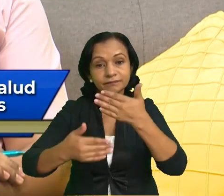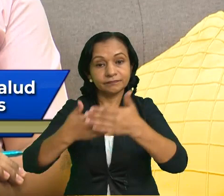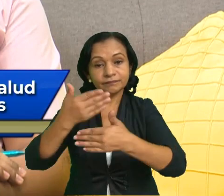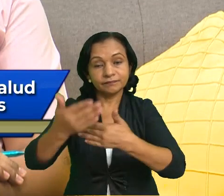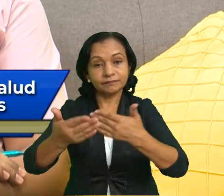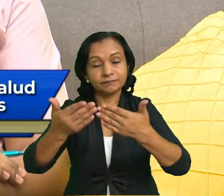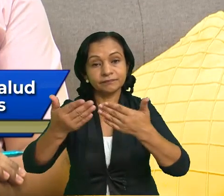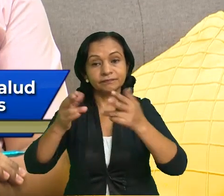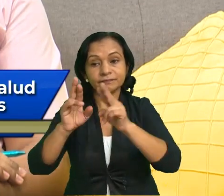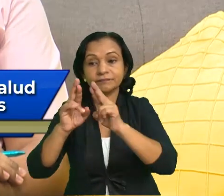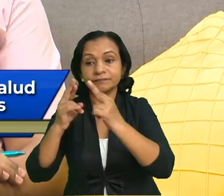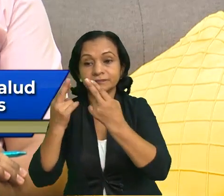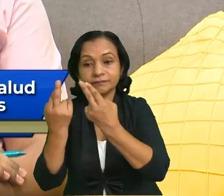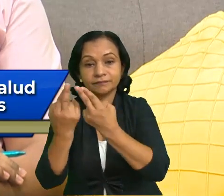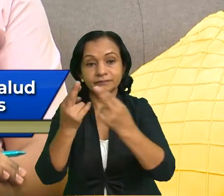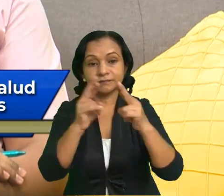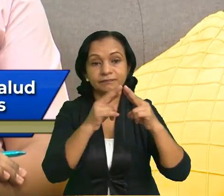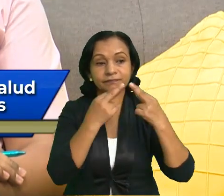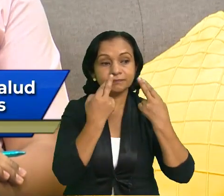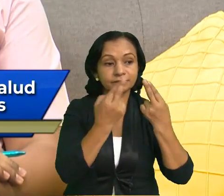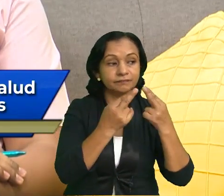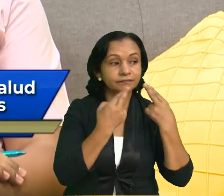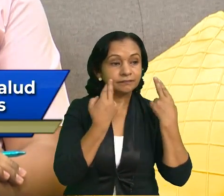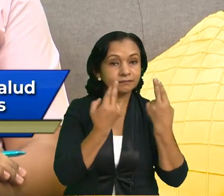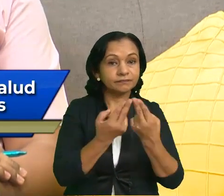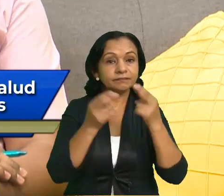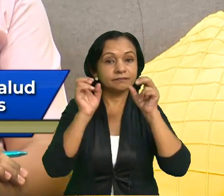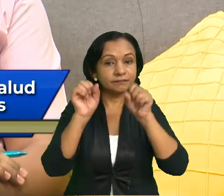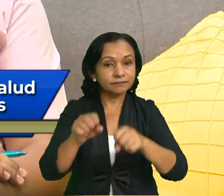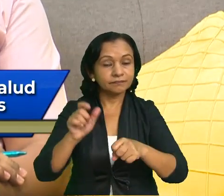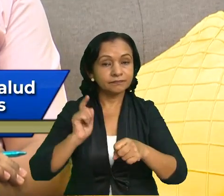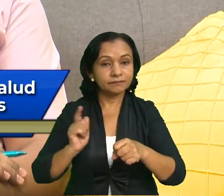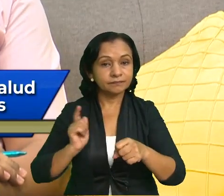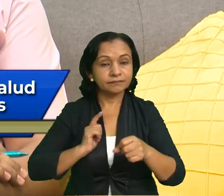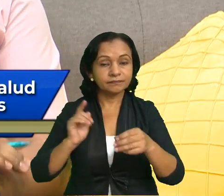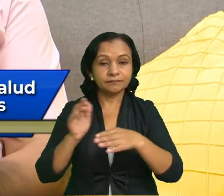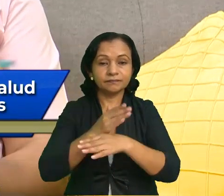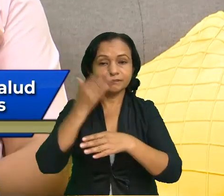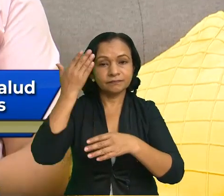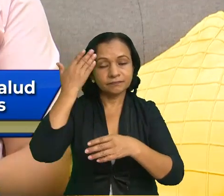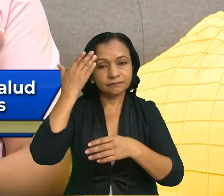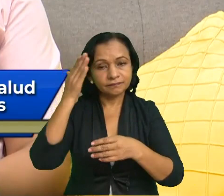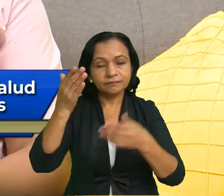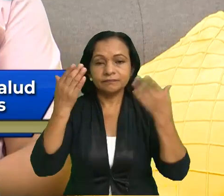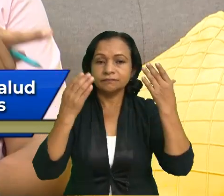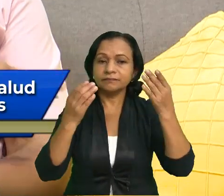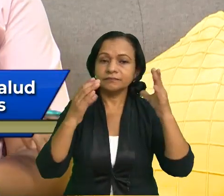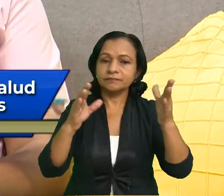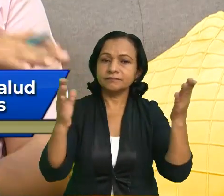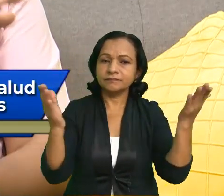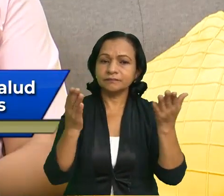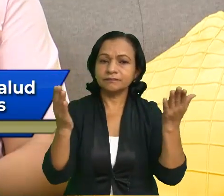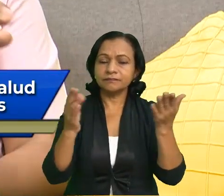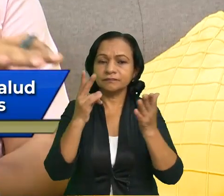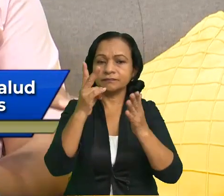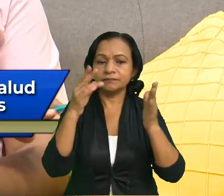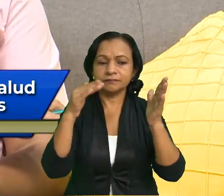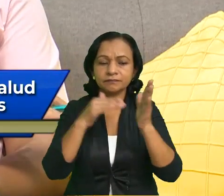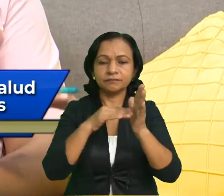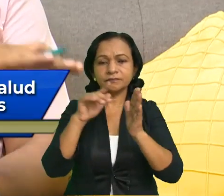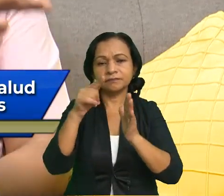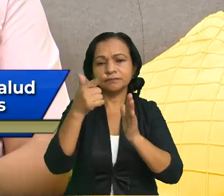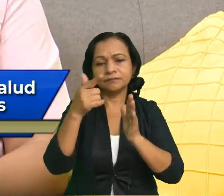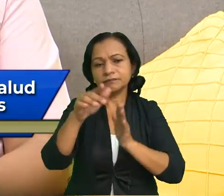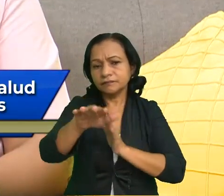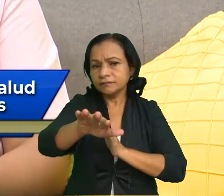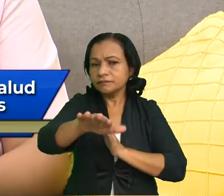encuentro y también de generación de capacidades de generación de saberes de aprendizaje en el 2007 más o menos